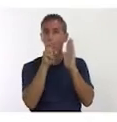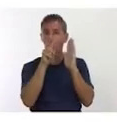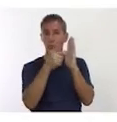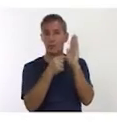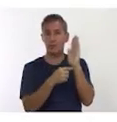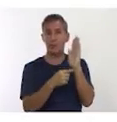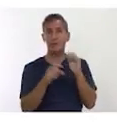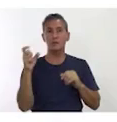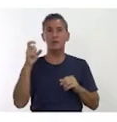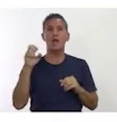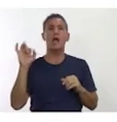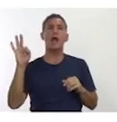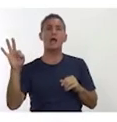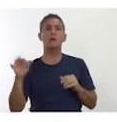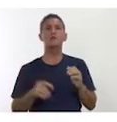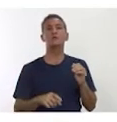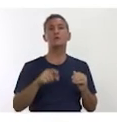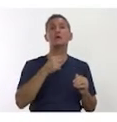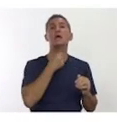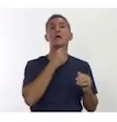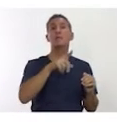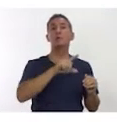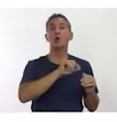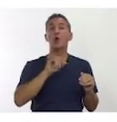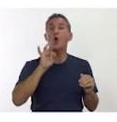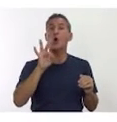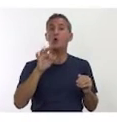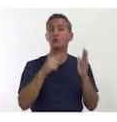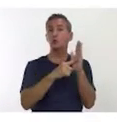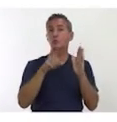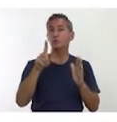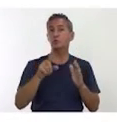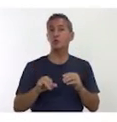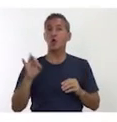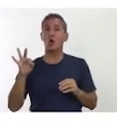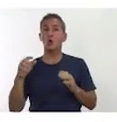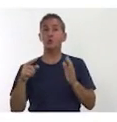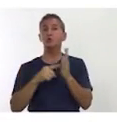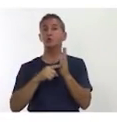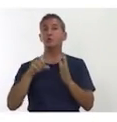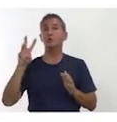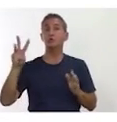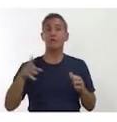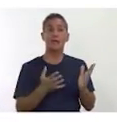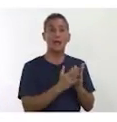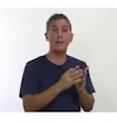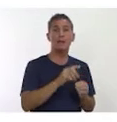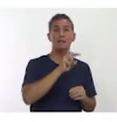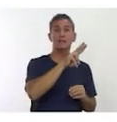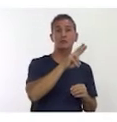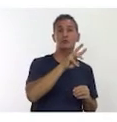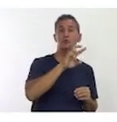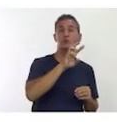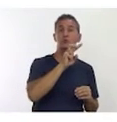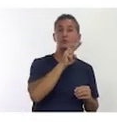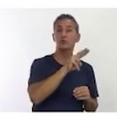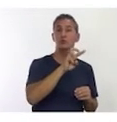segunda parte, capítulo 8, entre los epígrafes 8.1 y 8.3 de la